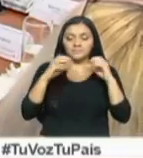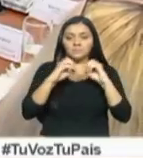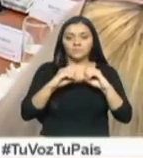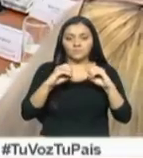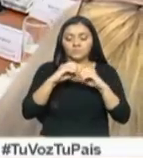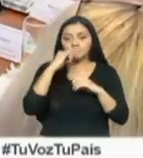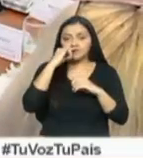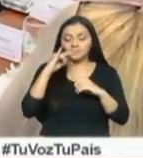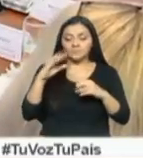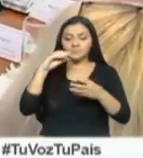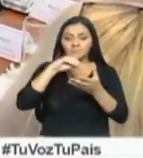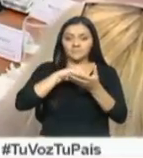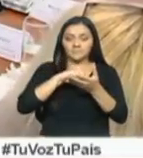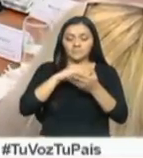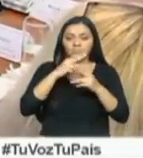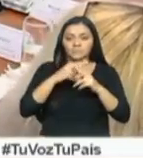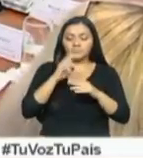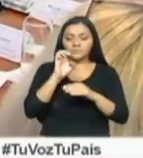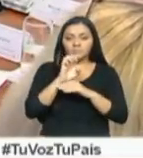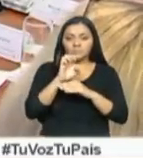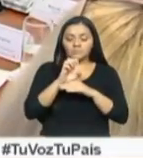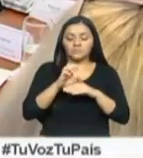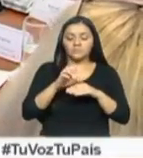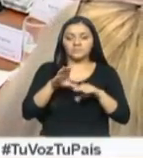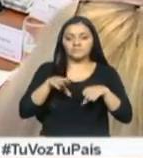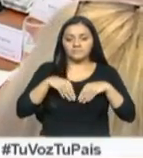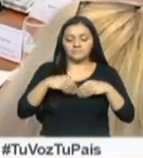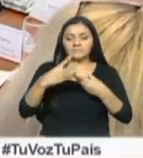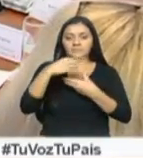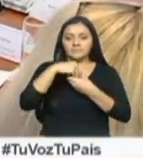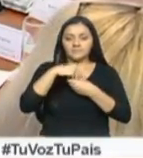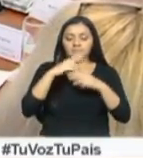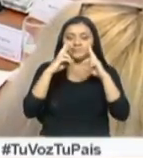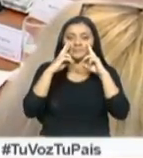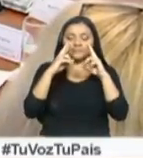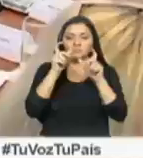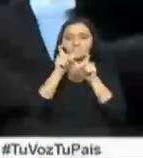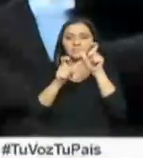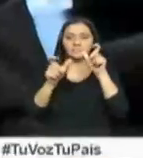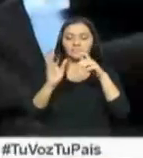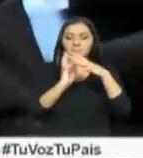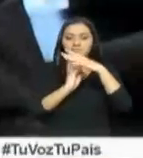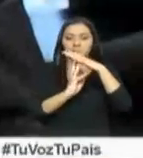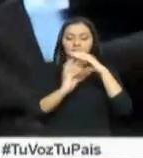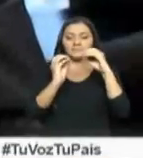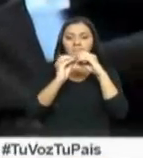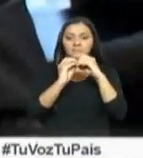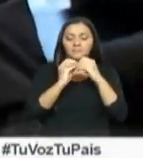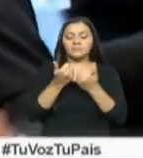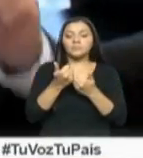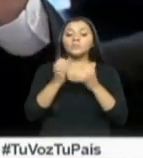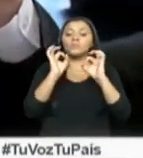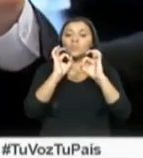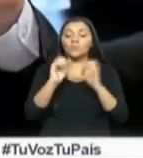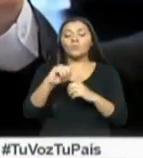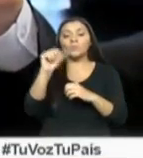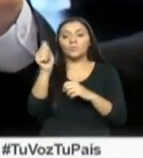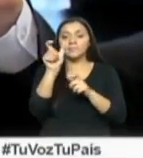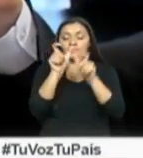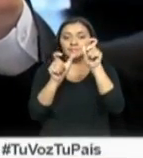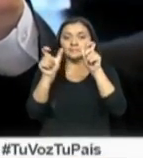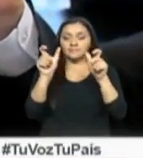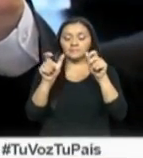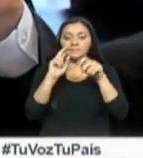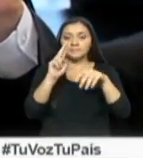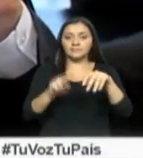niños, notificaciones, asilo territorial, efecto de reconocimiento de persona refugiada y apátrida, registro posterior de la